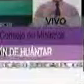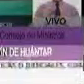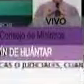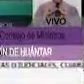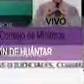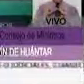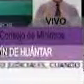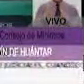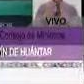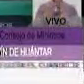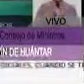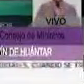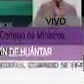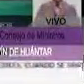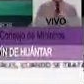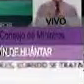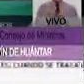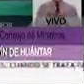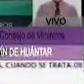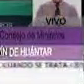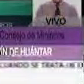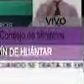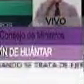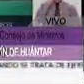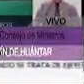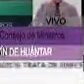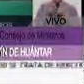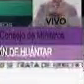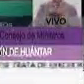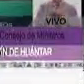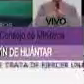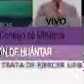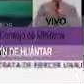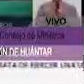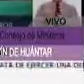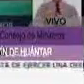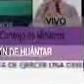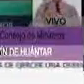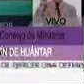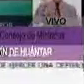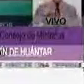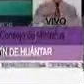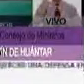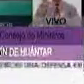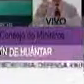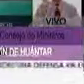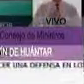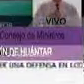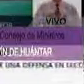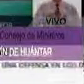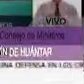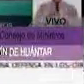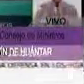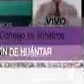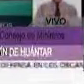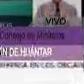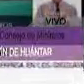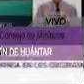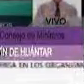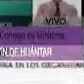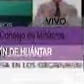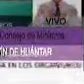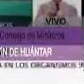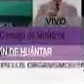reitero, defendiendo al país y defendiendo a los comandos Chavín de Huántara. Esperamos que esto no genere